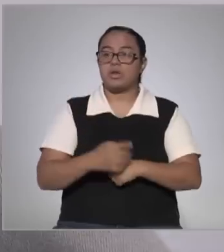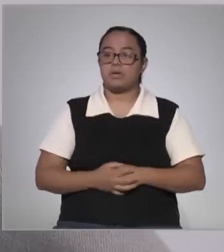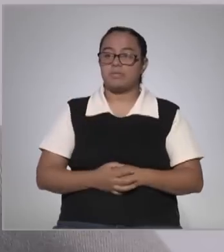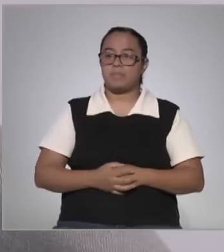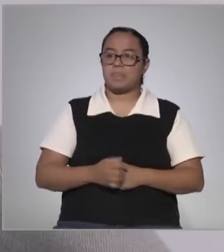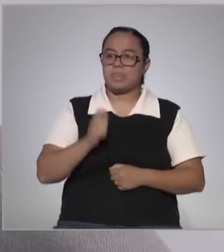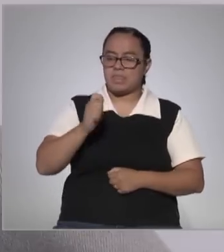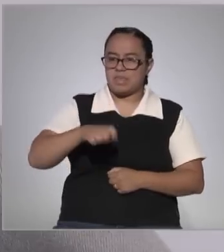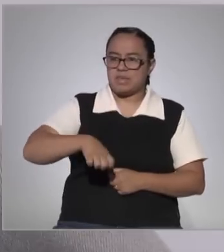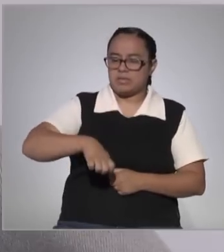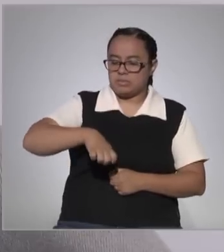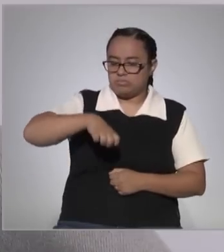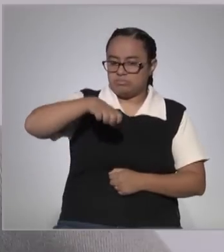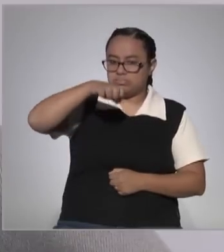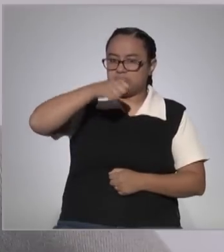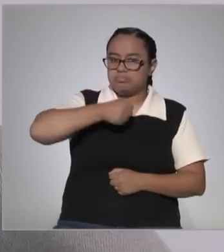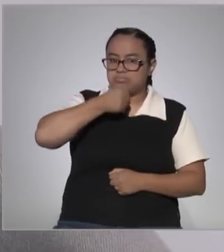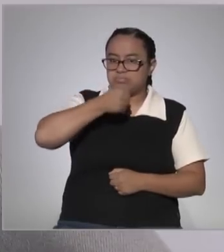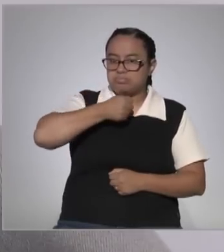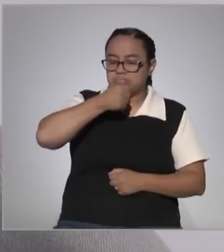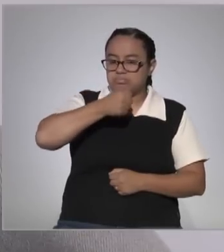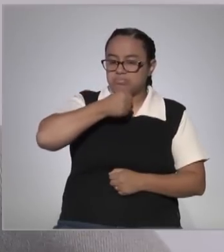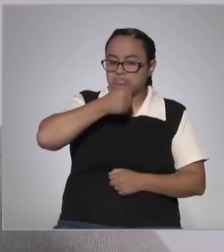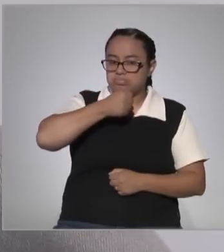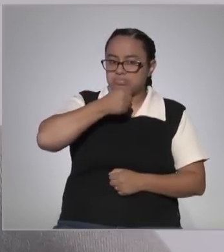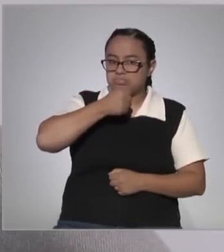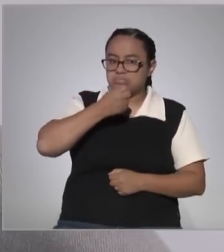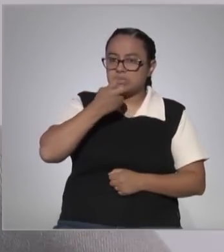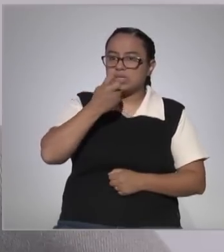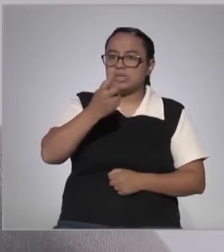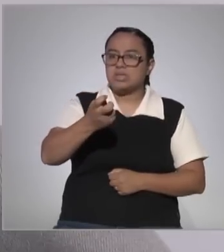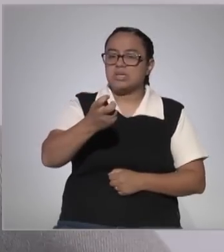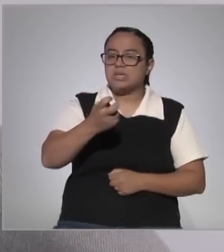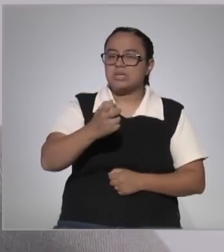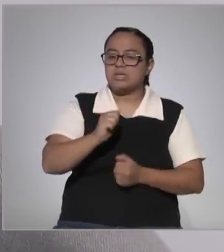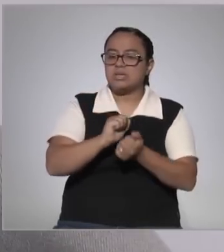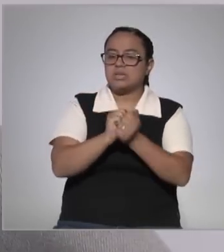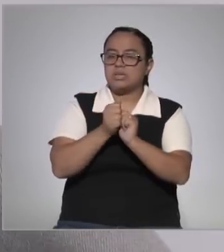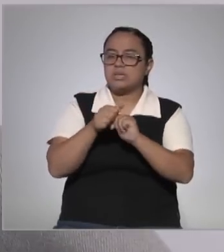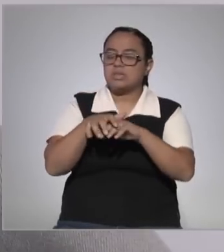de envejecimiento nos lleva a